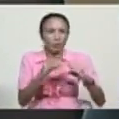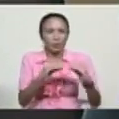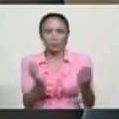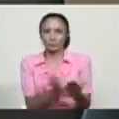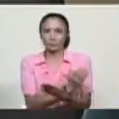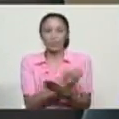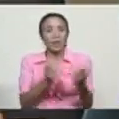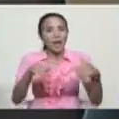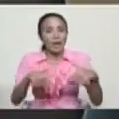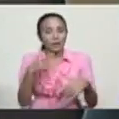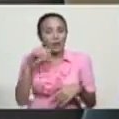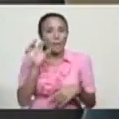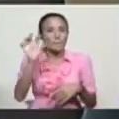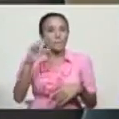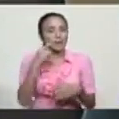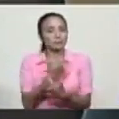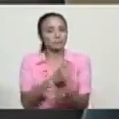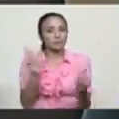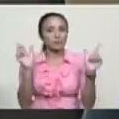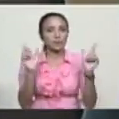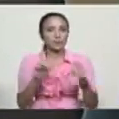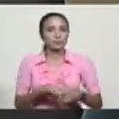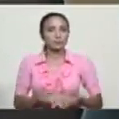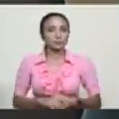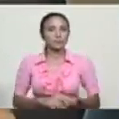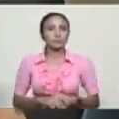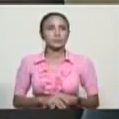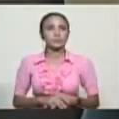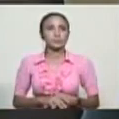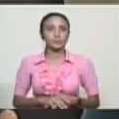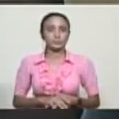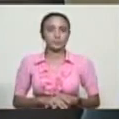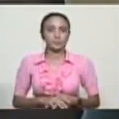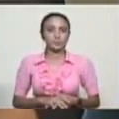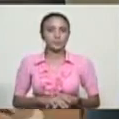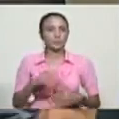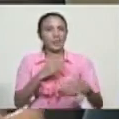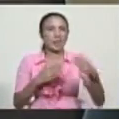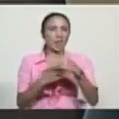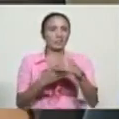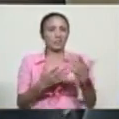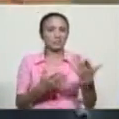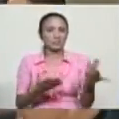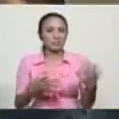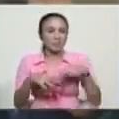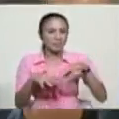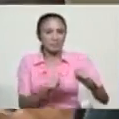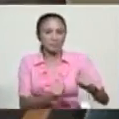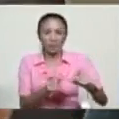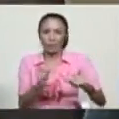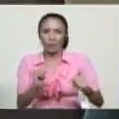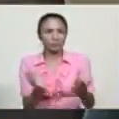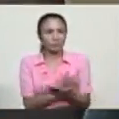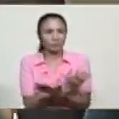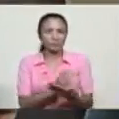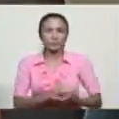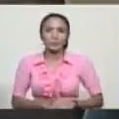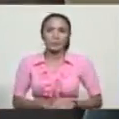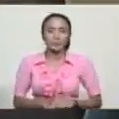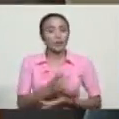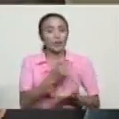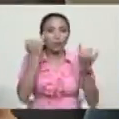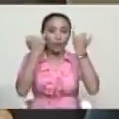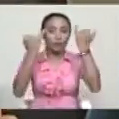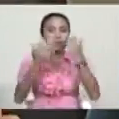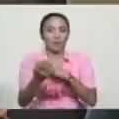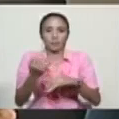ser decolonial sin primero ser antiimperialista. Y digo eso porque a veces esto de lo decolonial se convierte en una